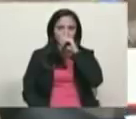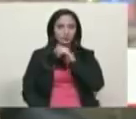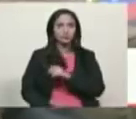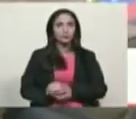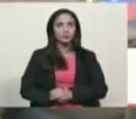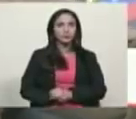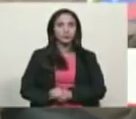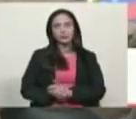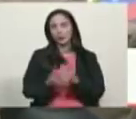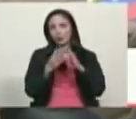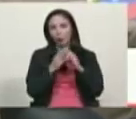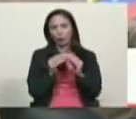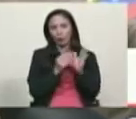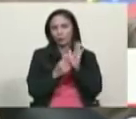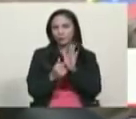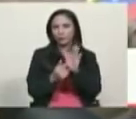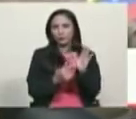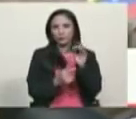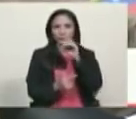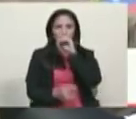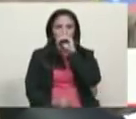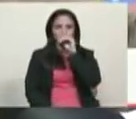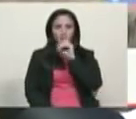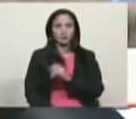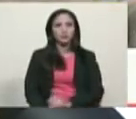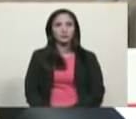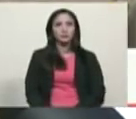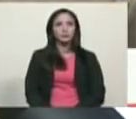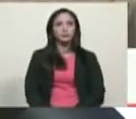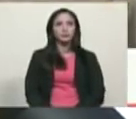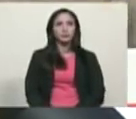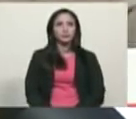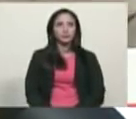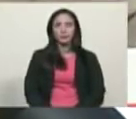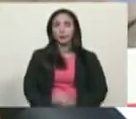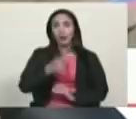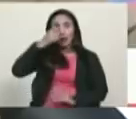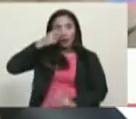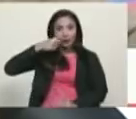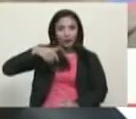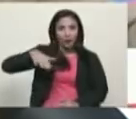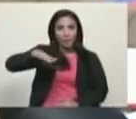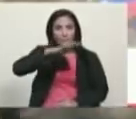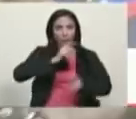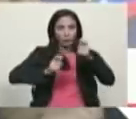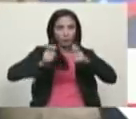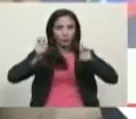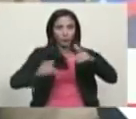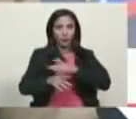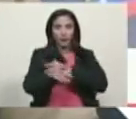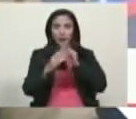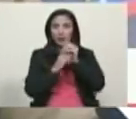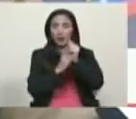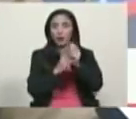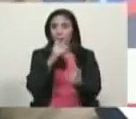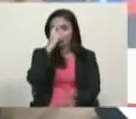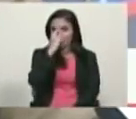y sus antecedentes. La gran insurrección campesina popular liderada por Ezequiel